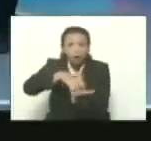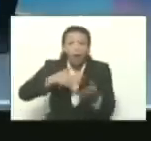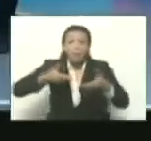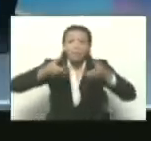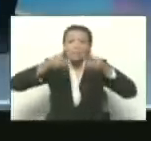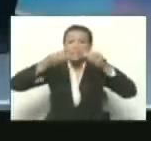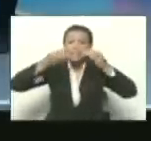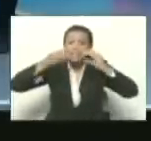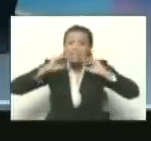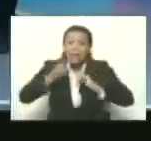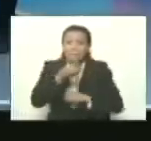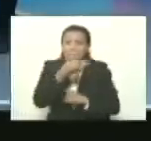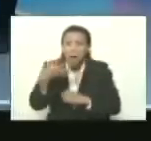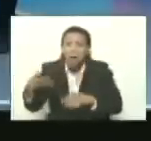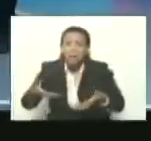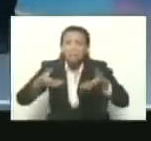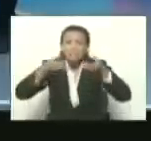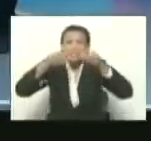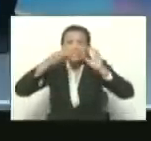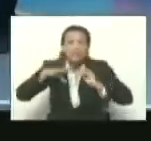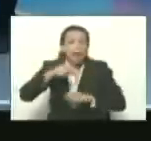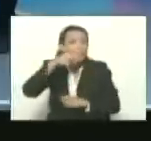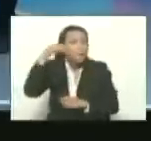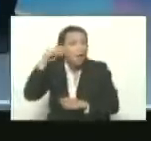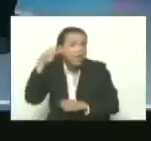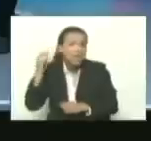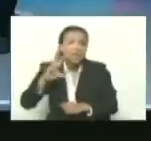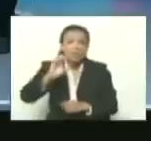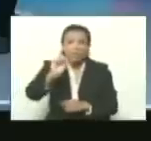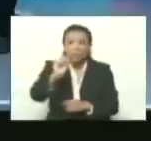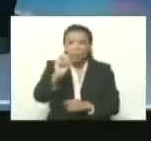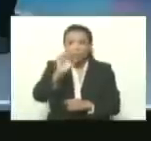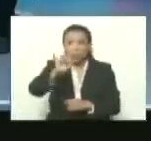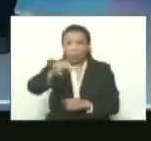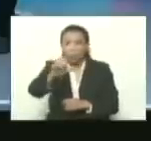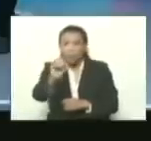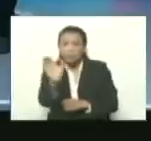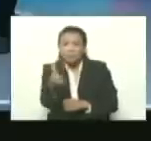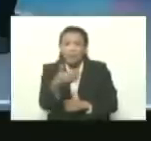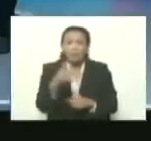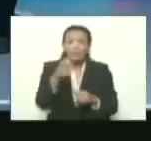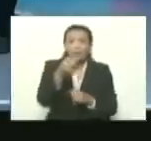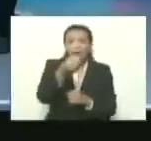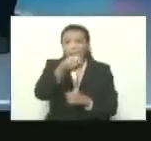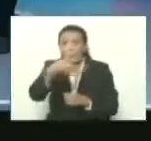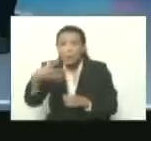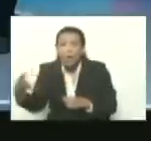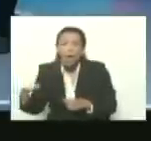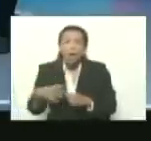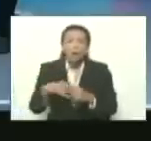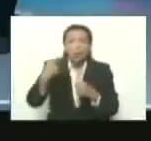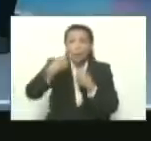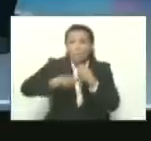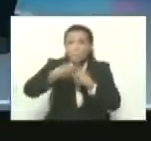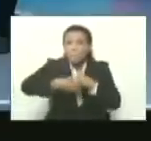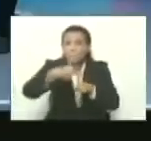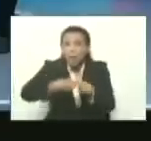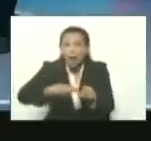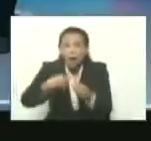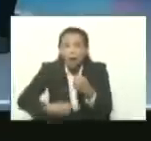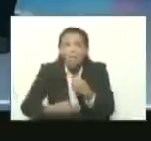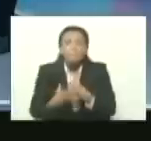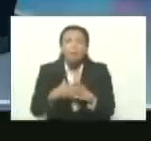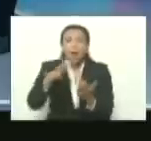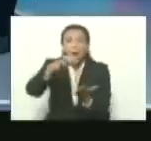blanco, maíz amarillo, soya, arroz y de todo, pues. ¿Y vamos hacia una era